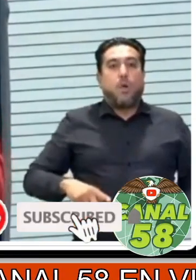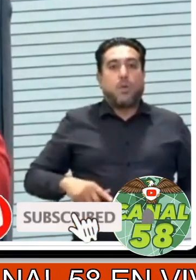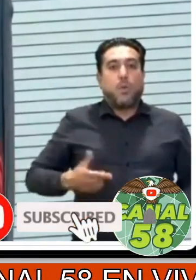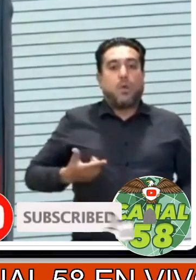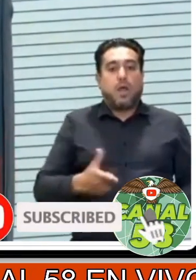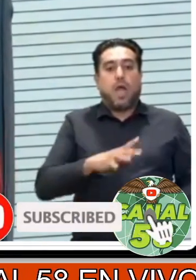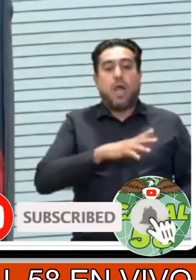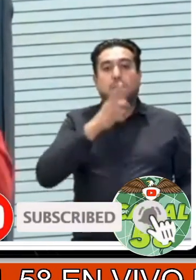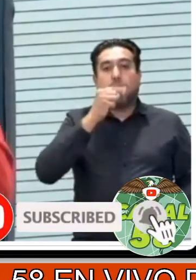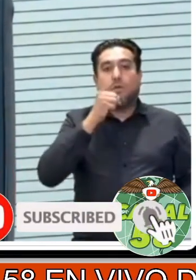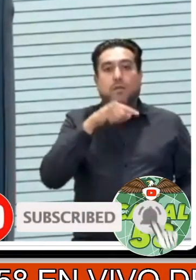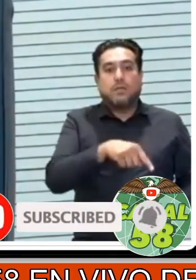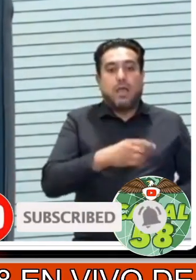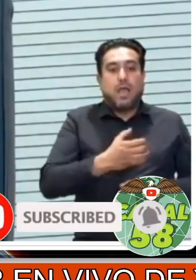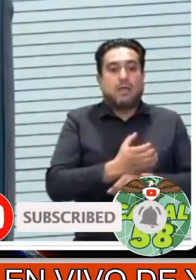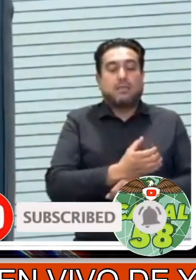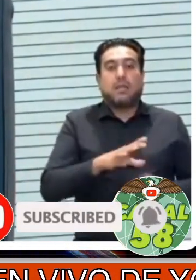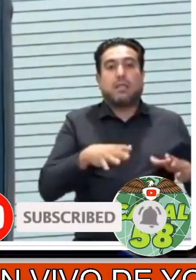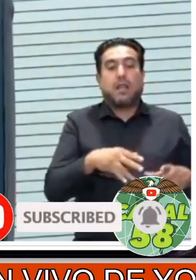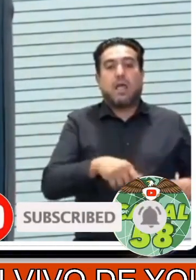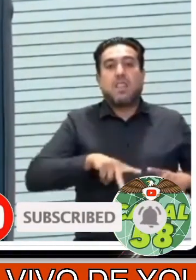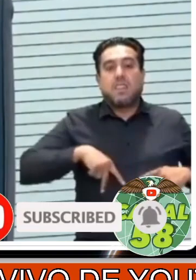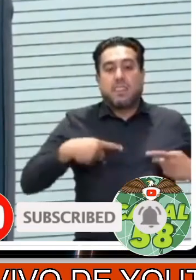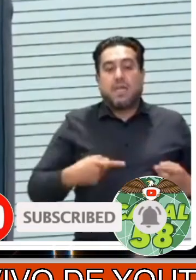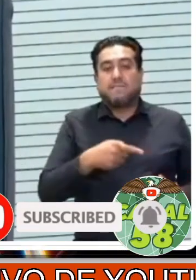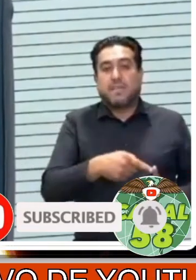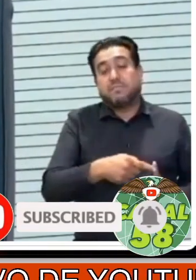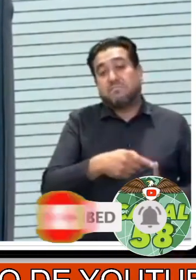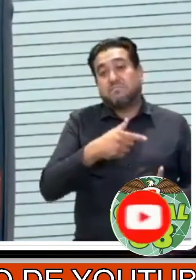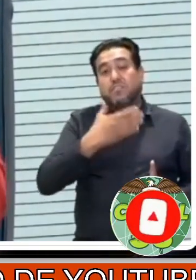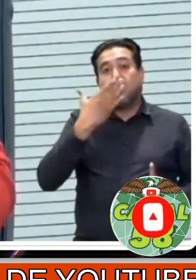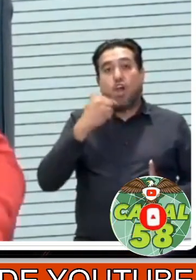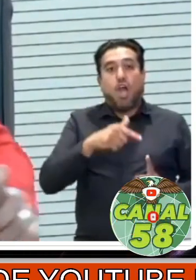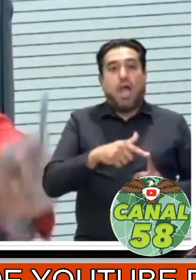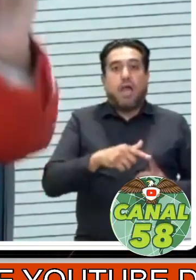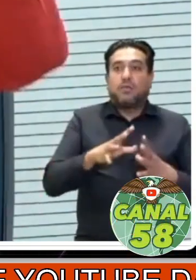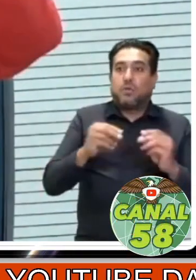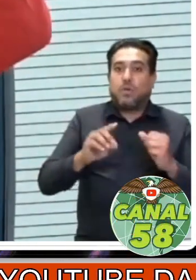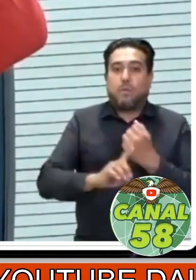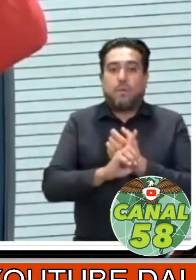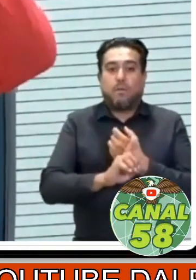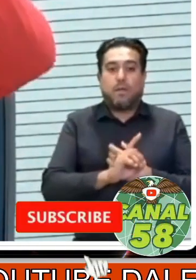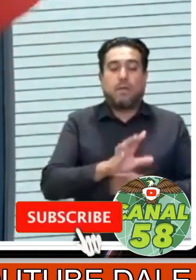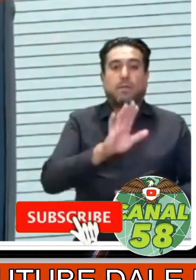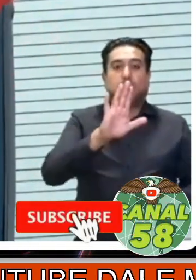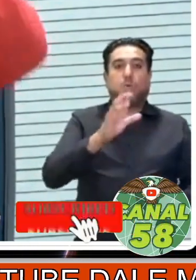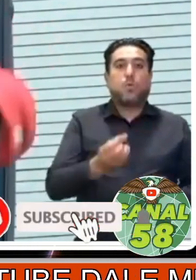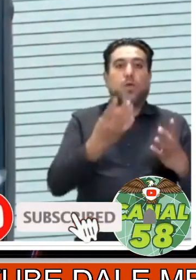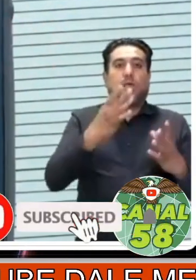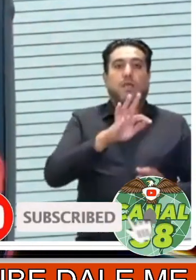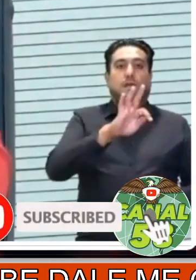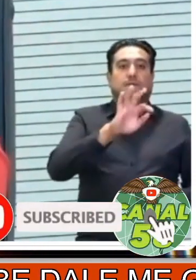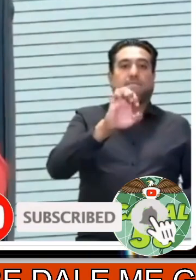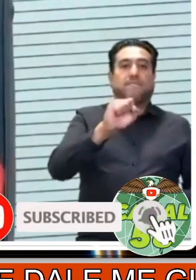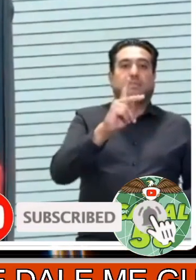con una policía estatal muy débil que no ha sido capaz de solventar todos sus problemas. ¿Saben cuántos FESPES, como les